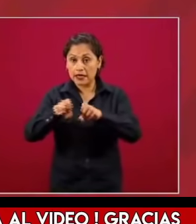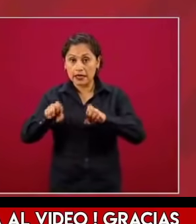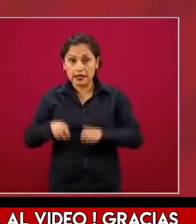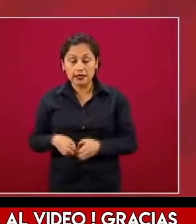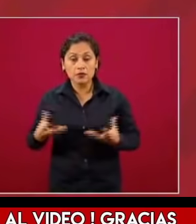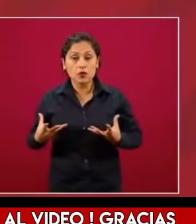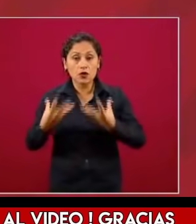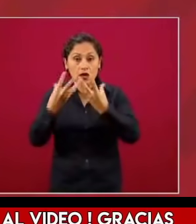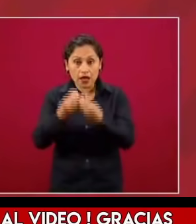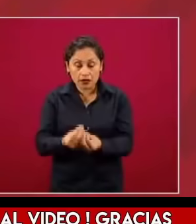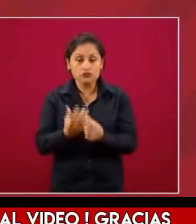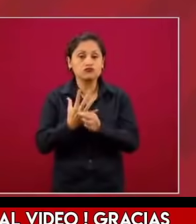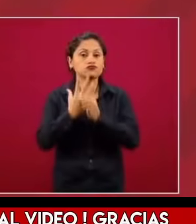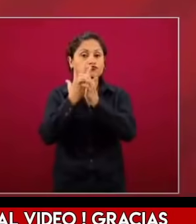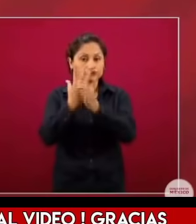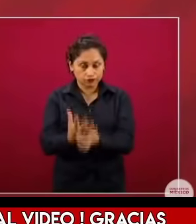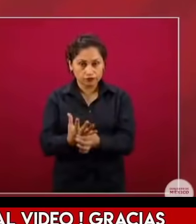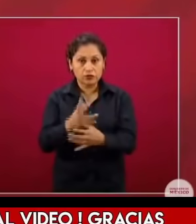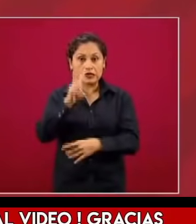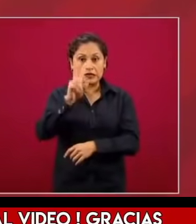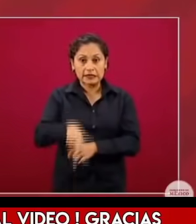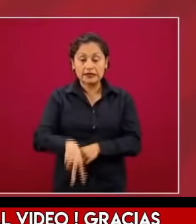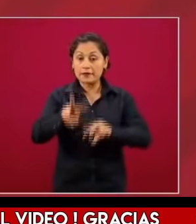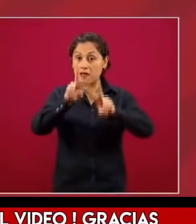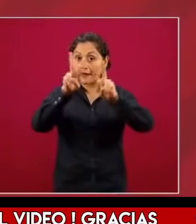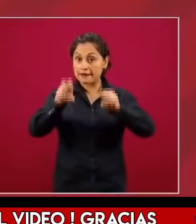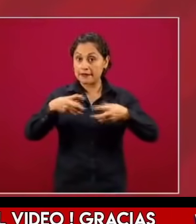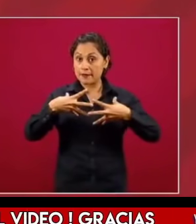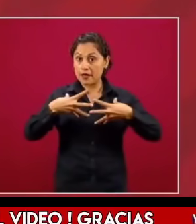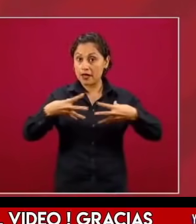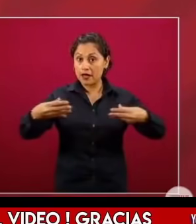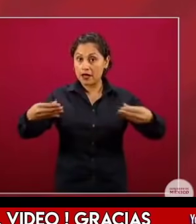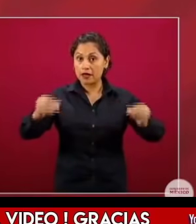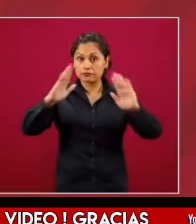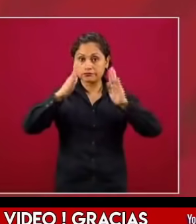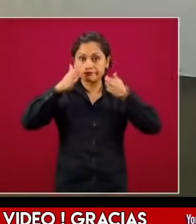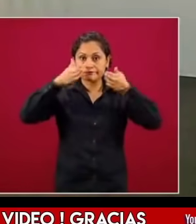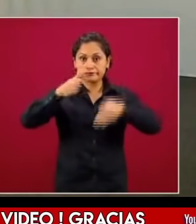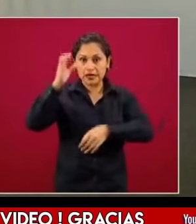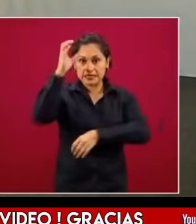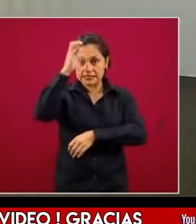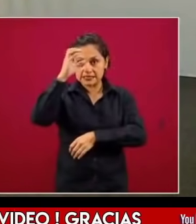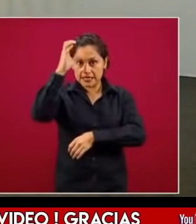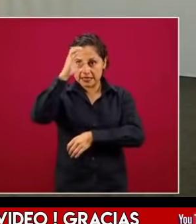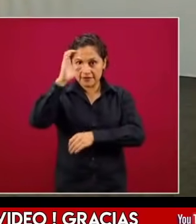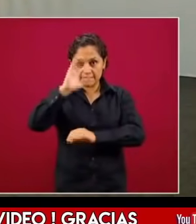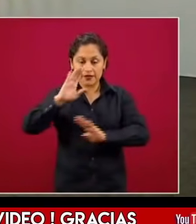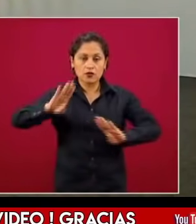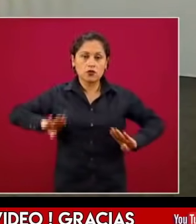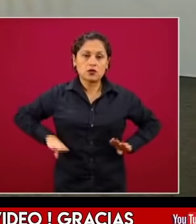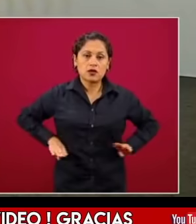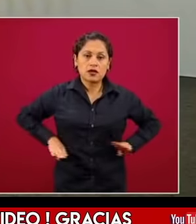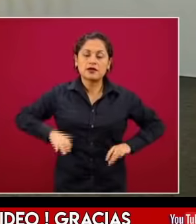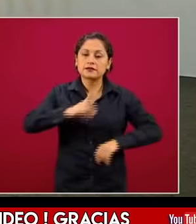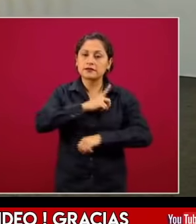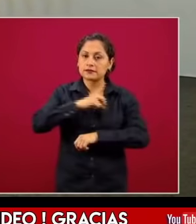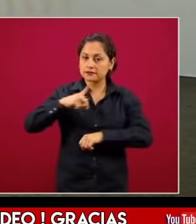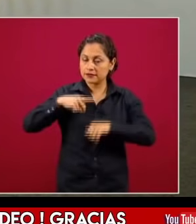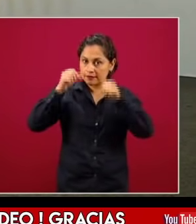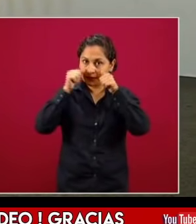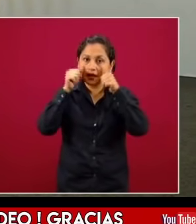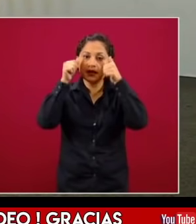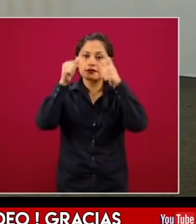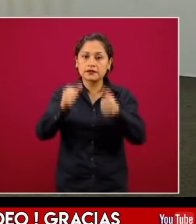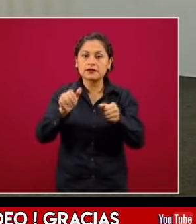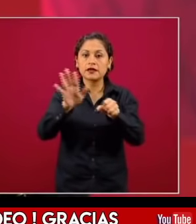epidemia se maneje técnicamente científicamente para que los vaivenes políticos que irremediablemente existen en cualquier